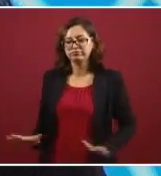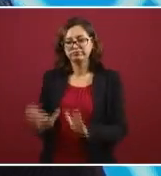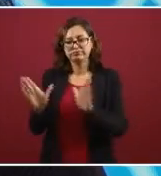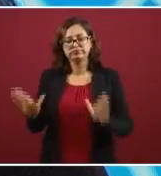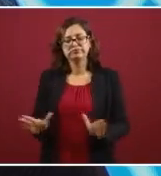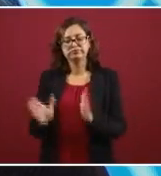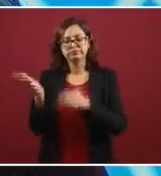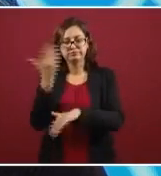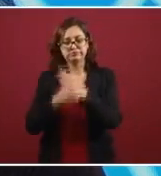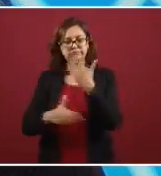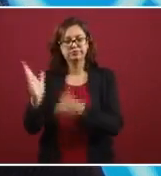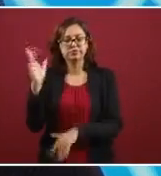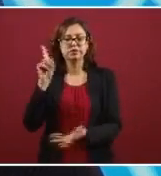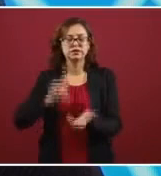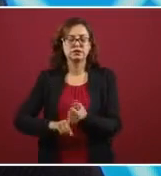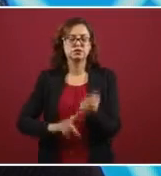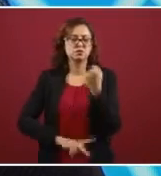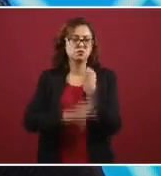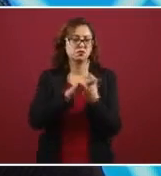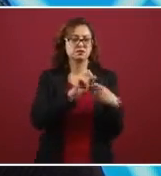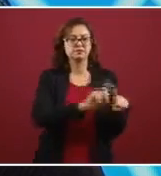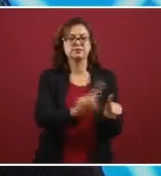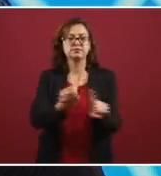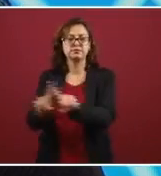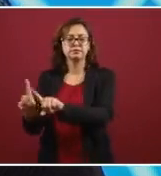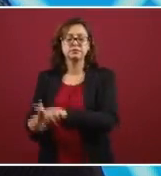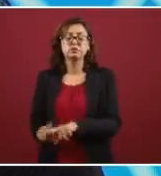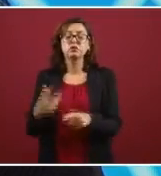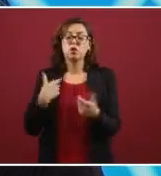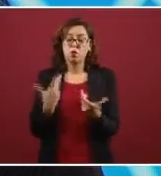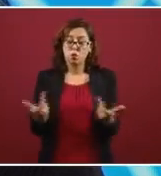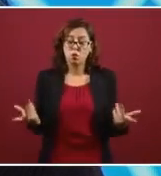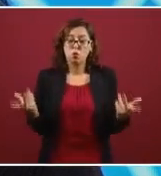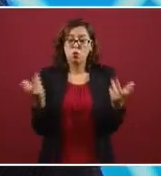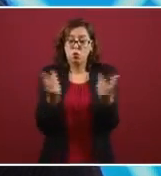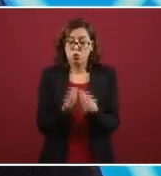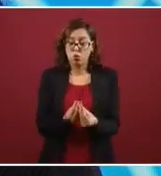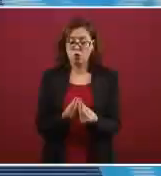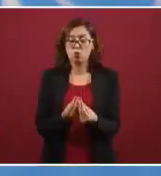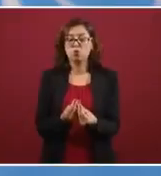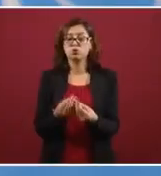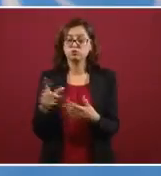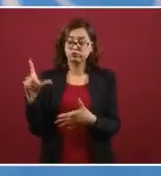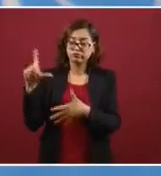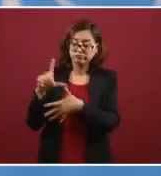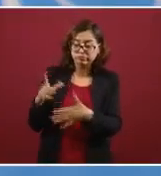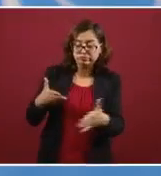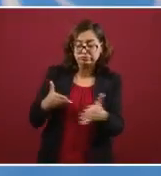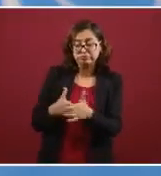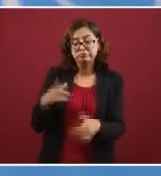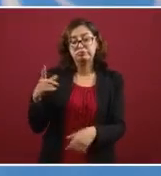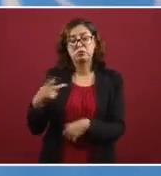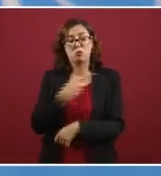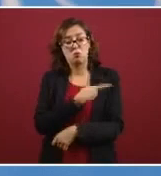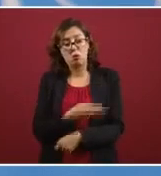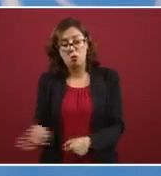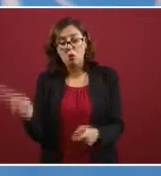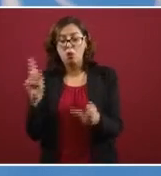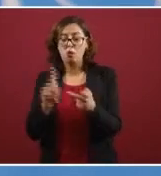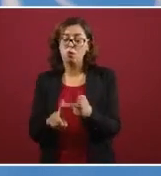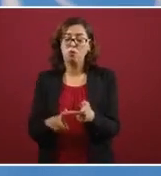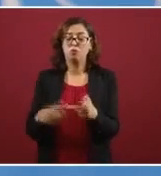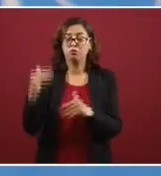países. Y que juntos logremos superar los principales retos de la región: la pobreza, la